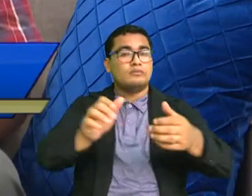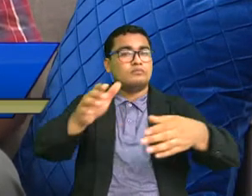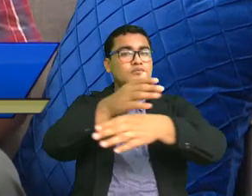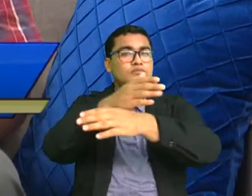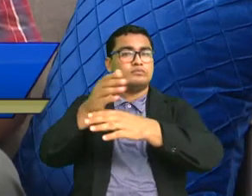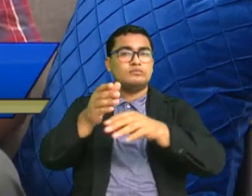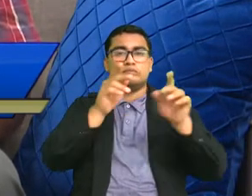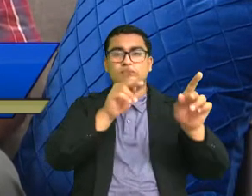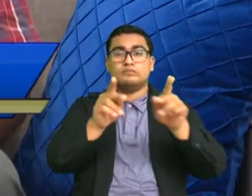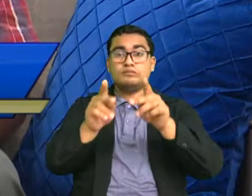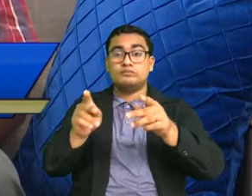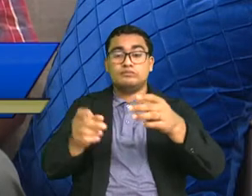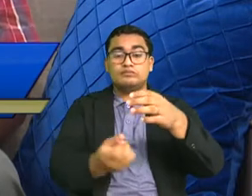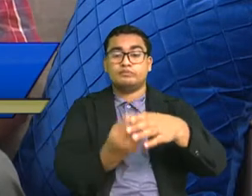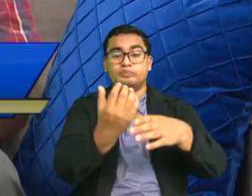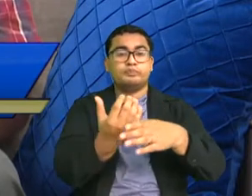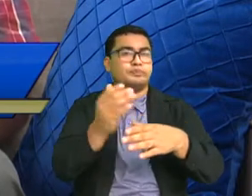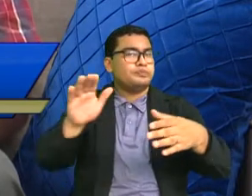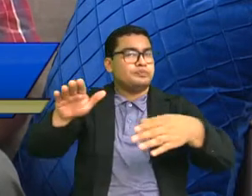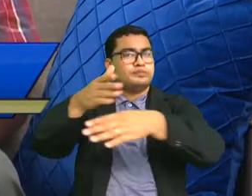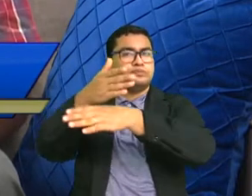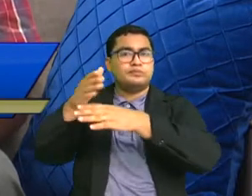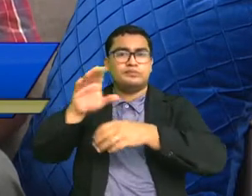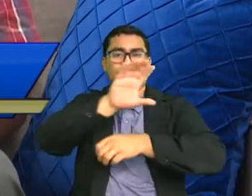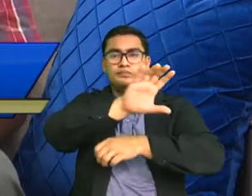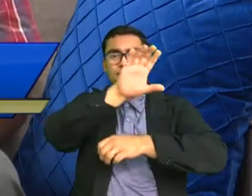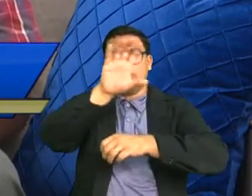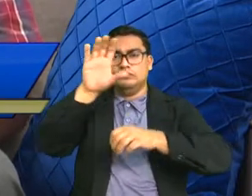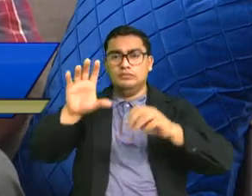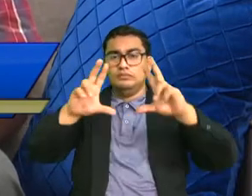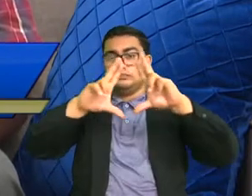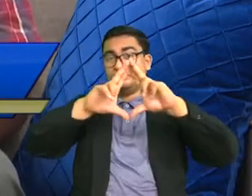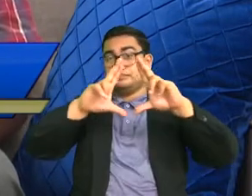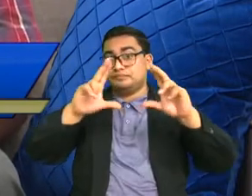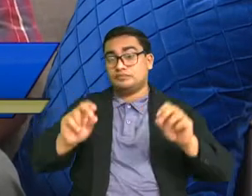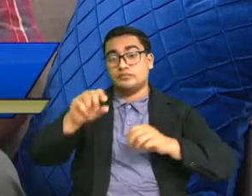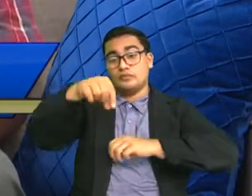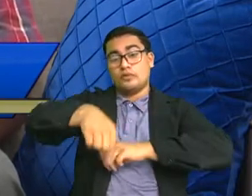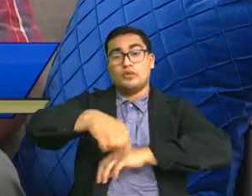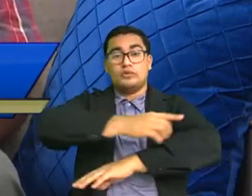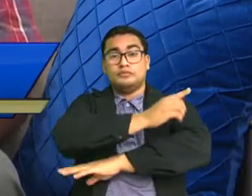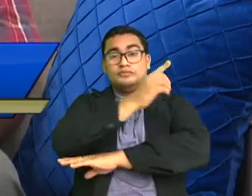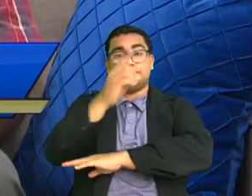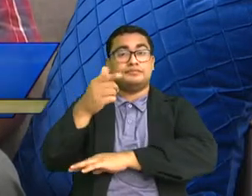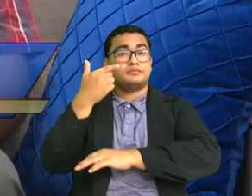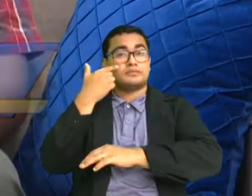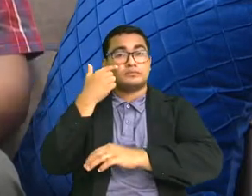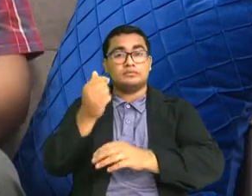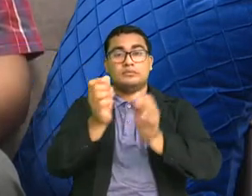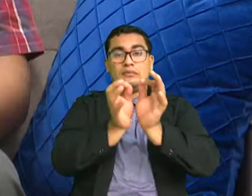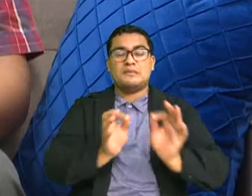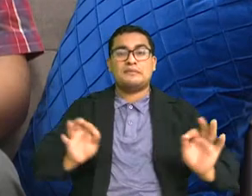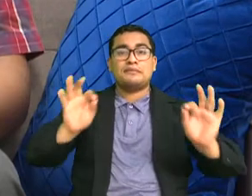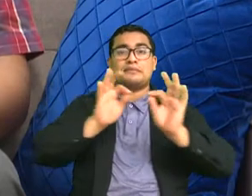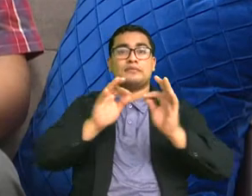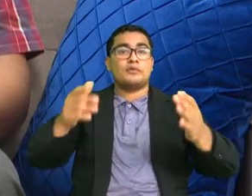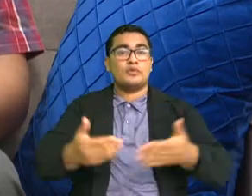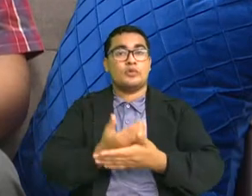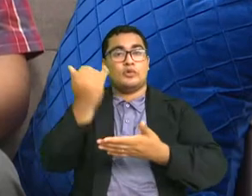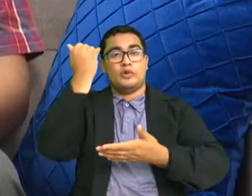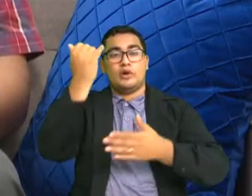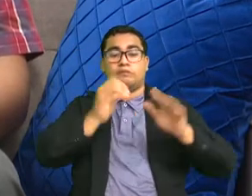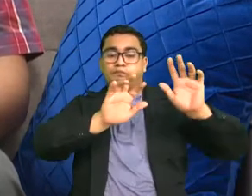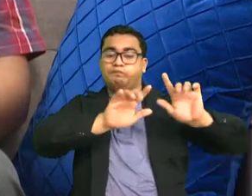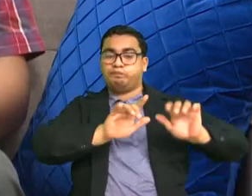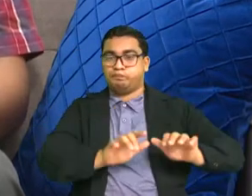de todo el territorio nacional hoy estaremos conociendo precisamente la importancia de la implementación de tecnologías agropecuarias para el